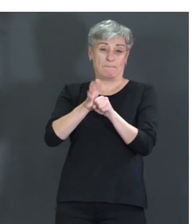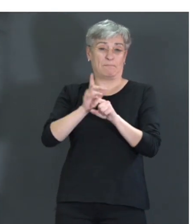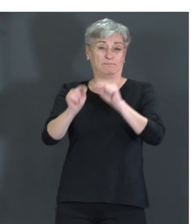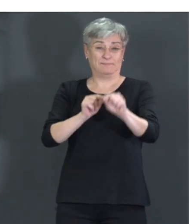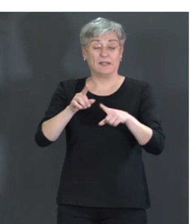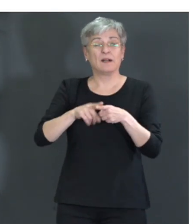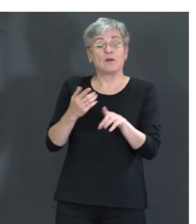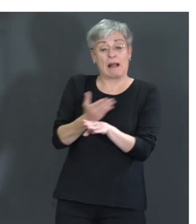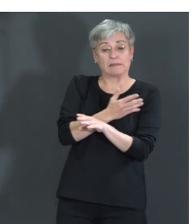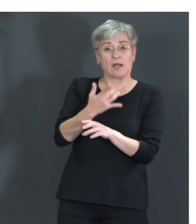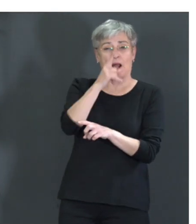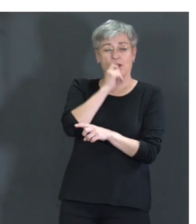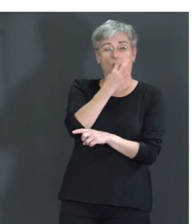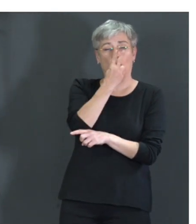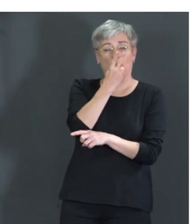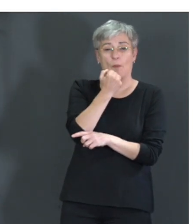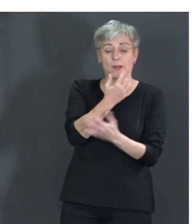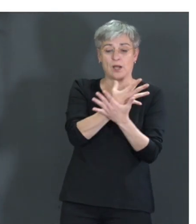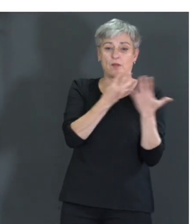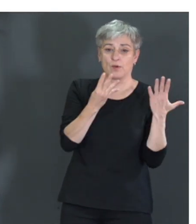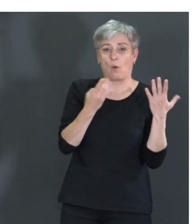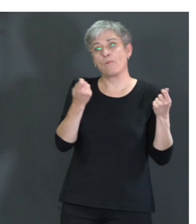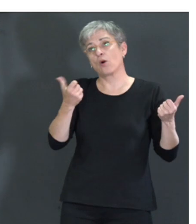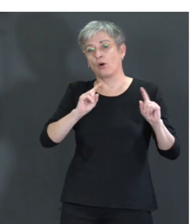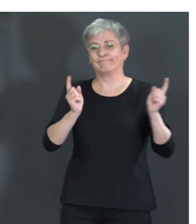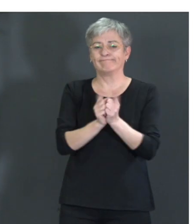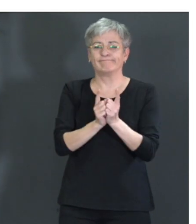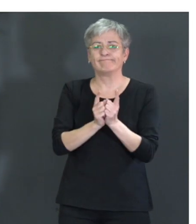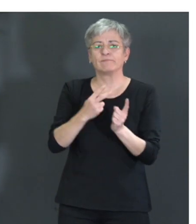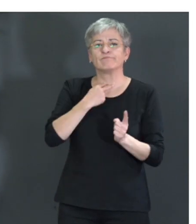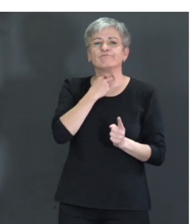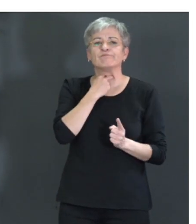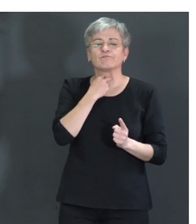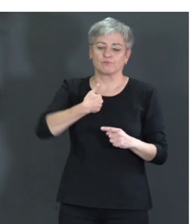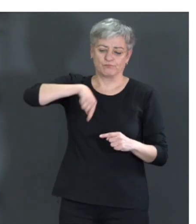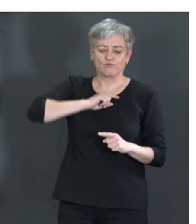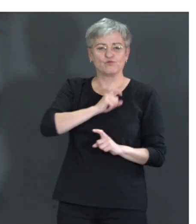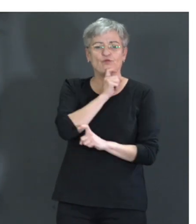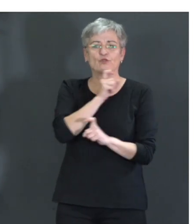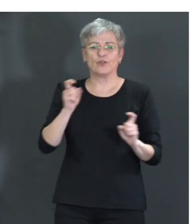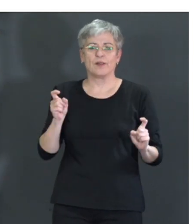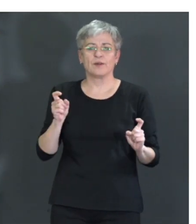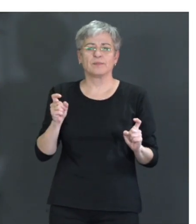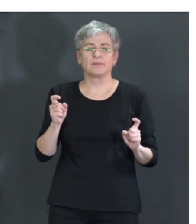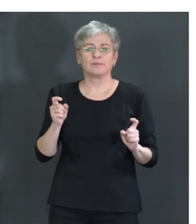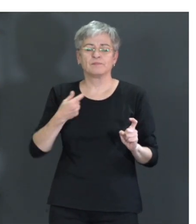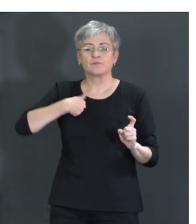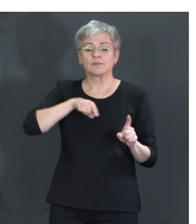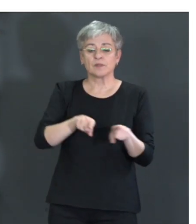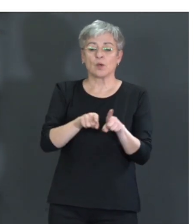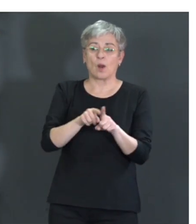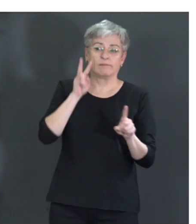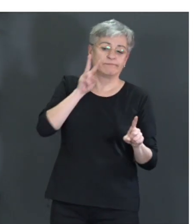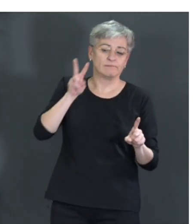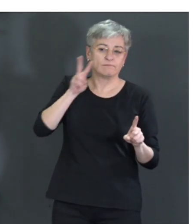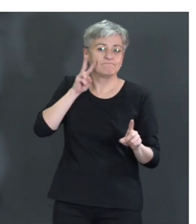en la Fundación. Resumiendo a grandes rasgos un poco nuestra labor, es estar muy atentos a las tecnologías